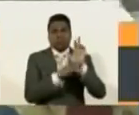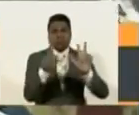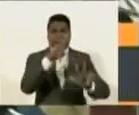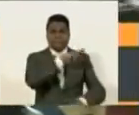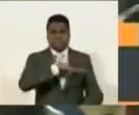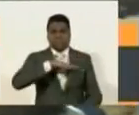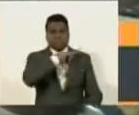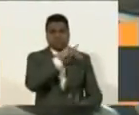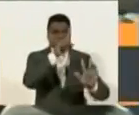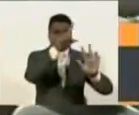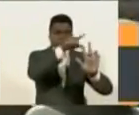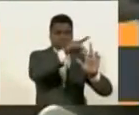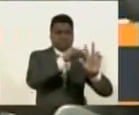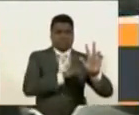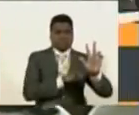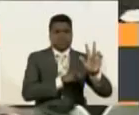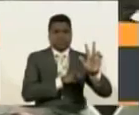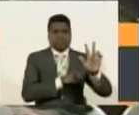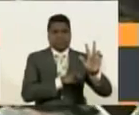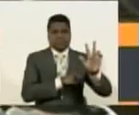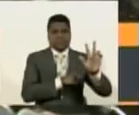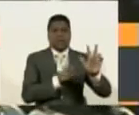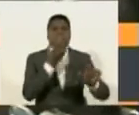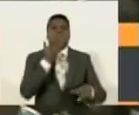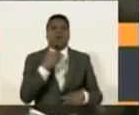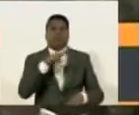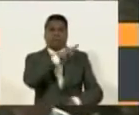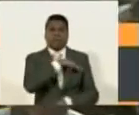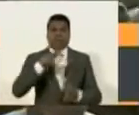misiones. Gran misión vivienda, pero